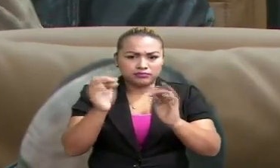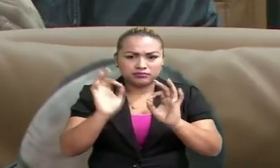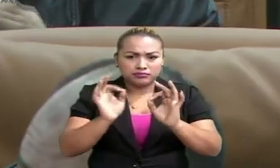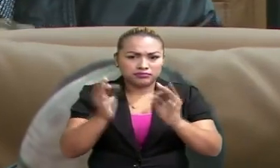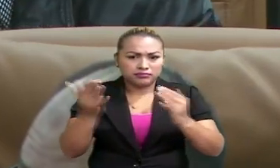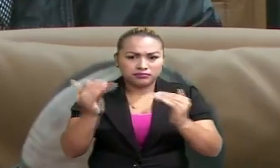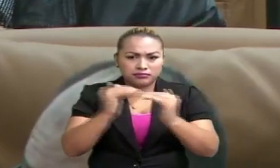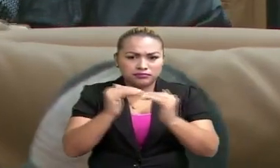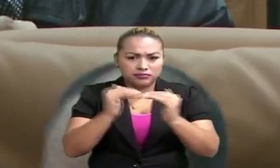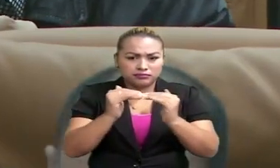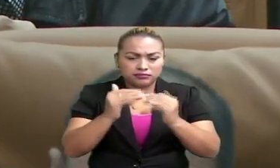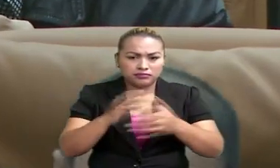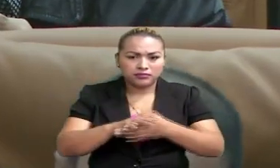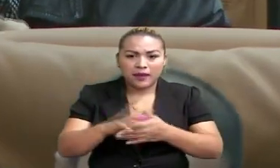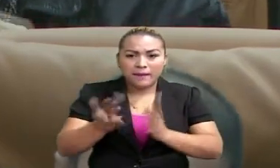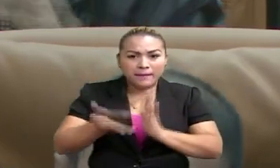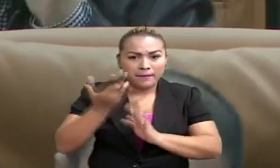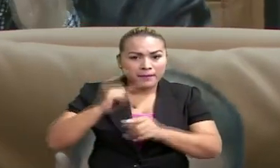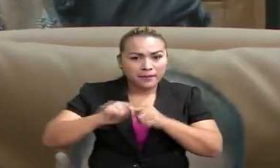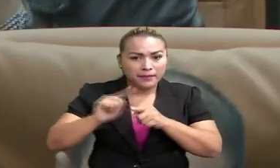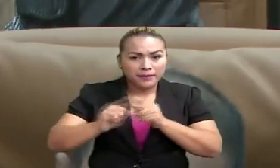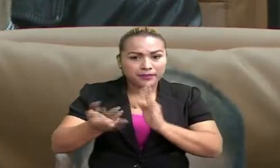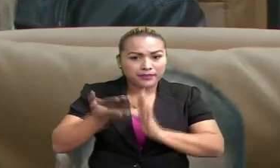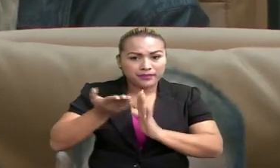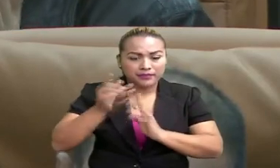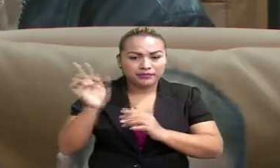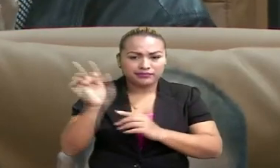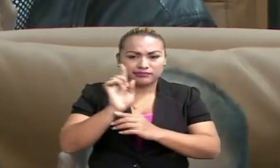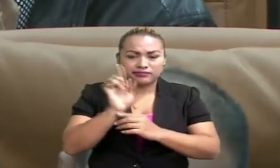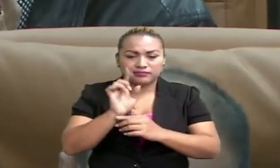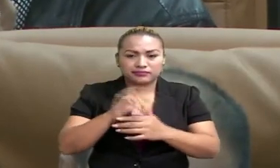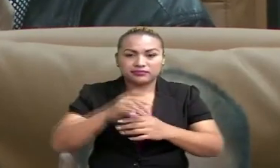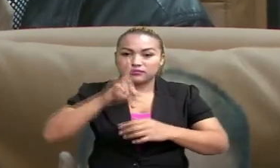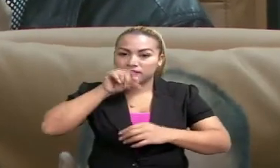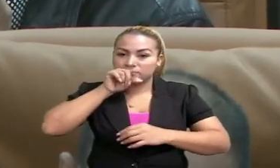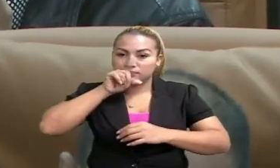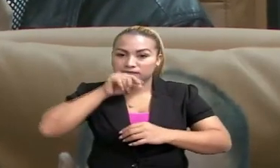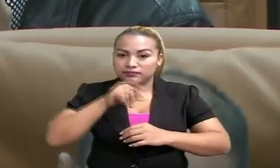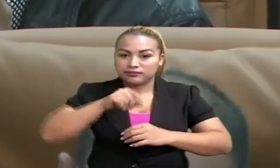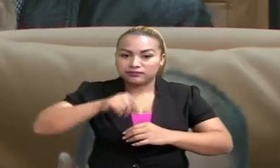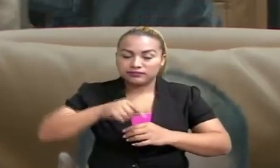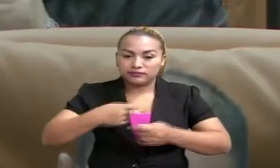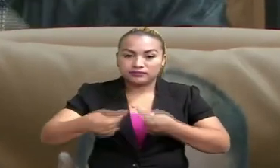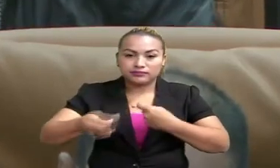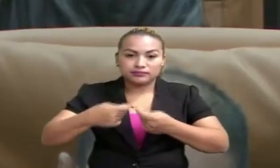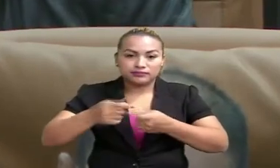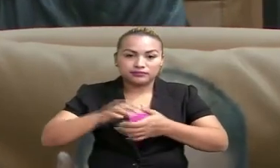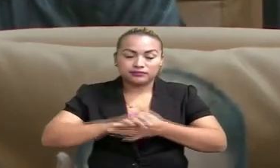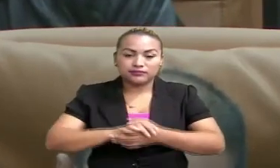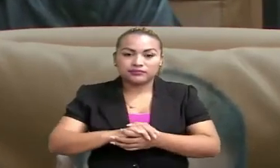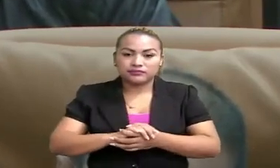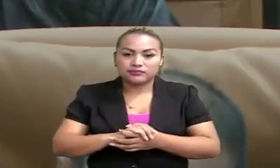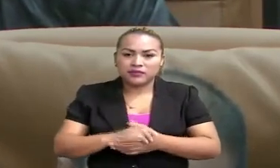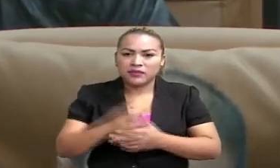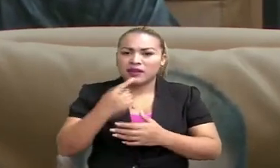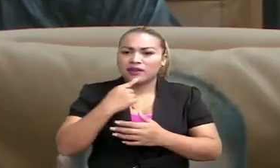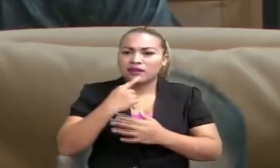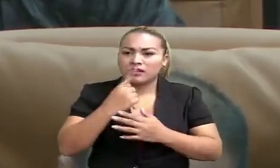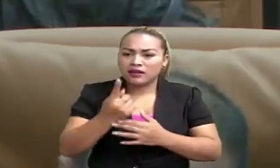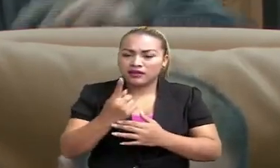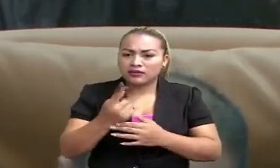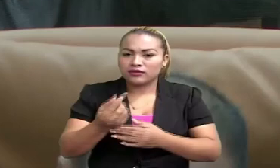absolutamente exento. Es más, dijeron una barbaridad. Dijeron de que eximíamos el